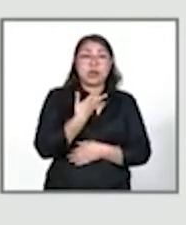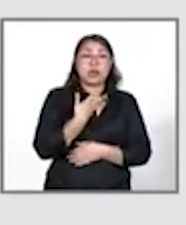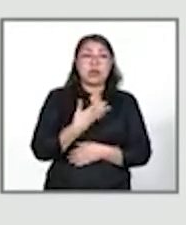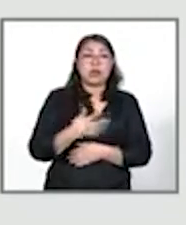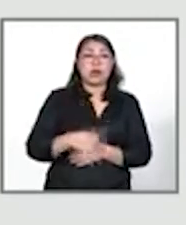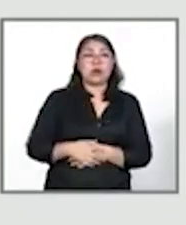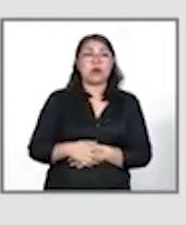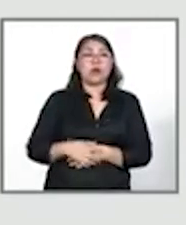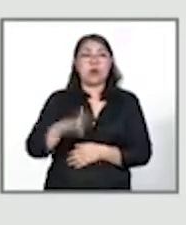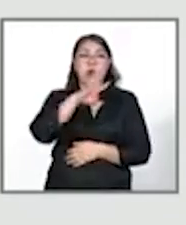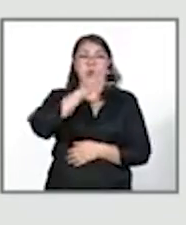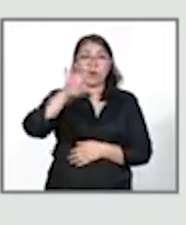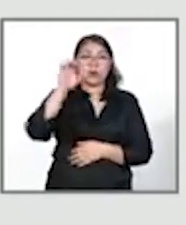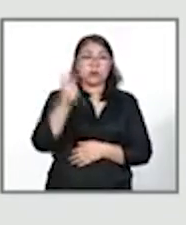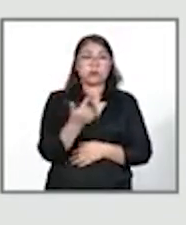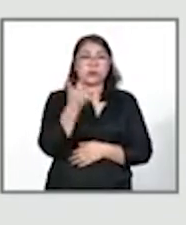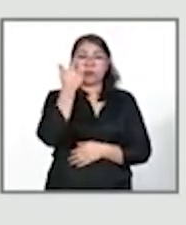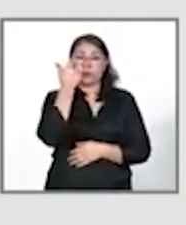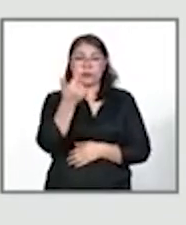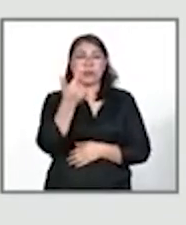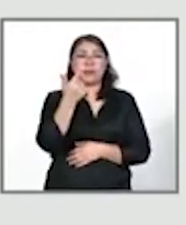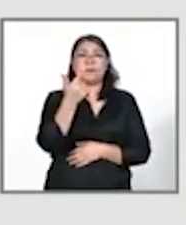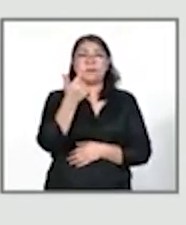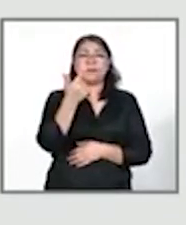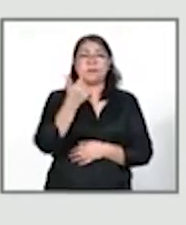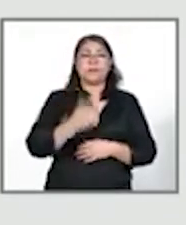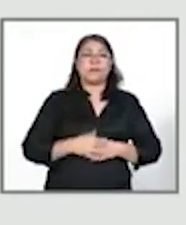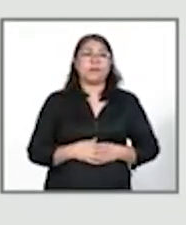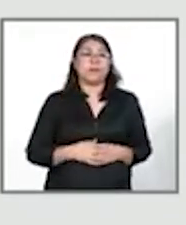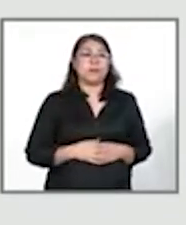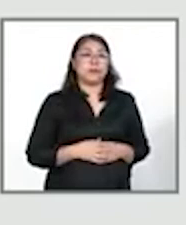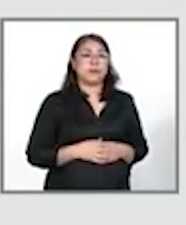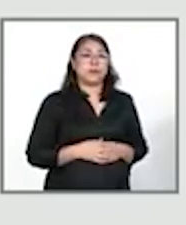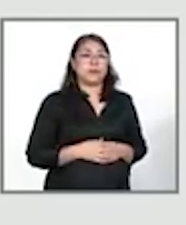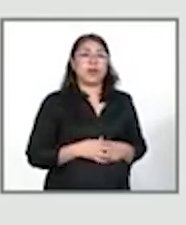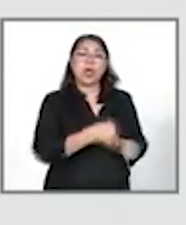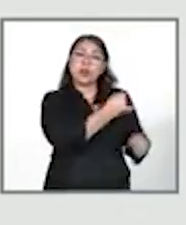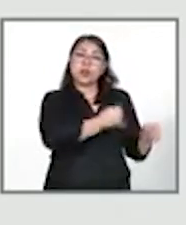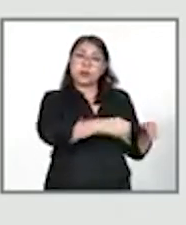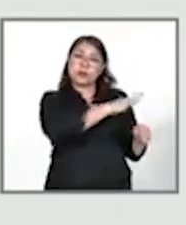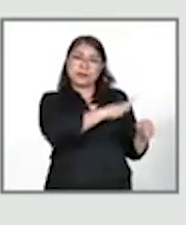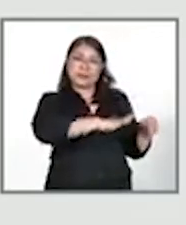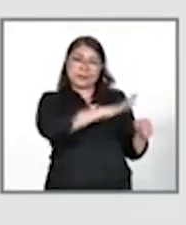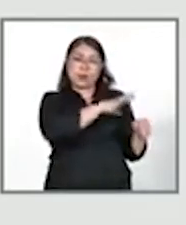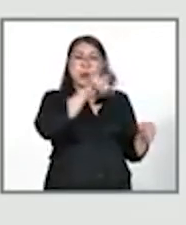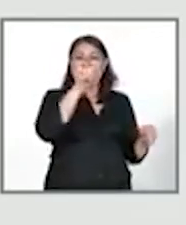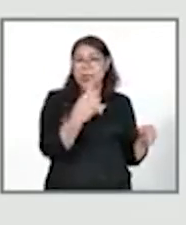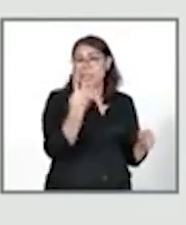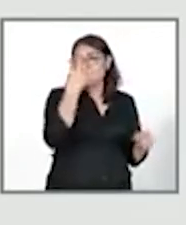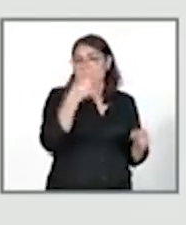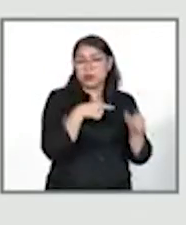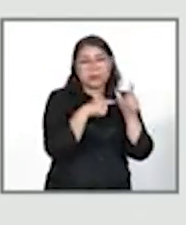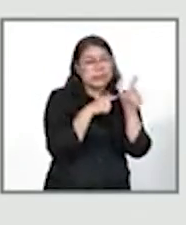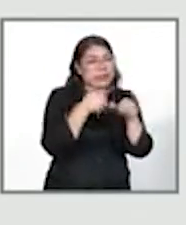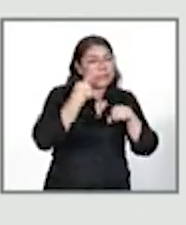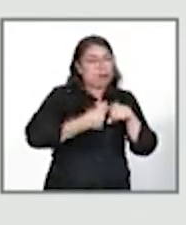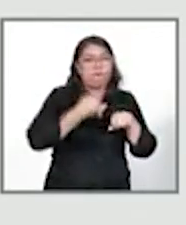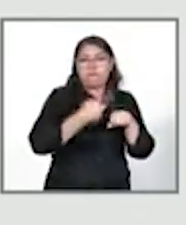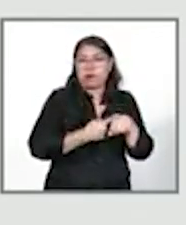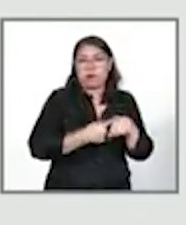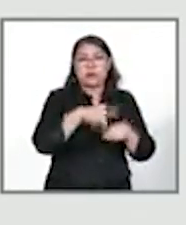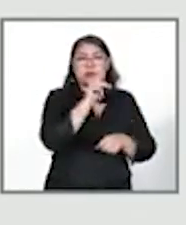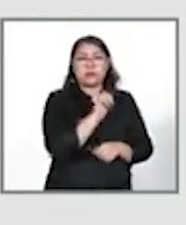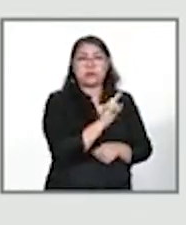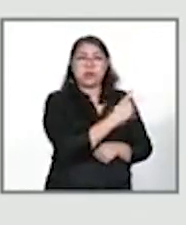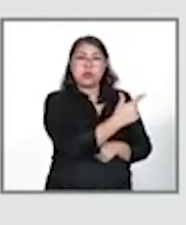de 407 casos activos. La jurisdicción sanitaria número 2, 24 casos activos.